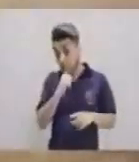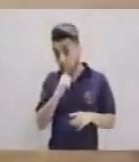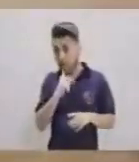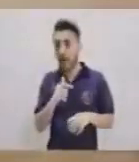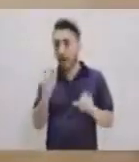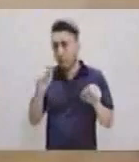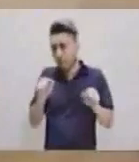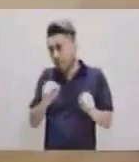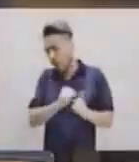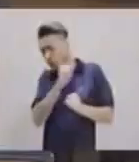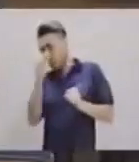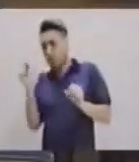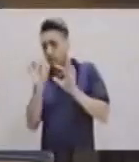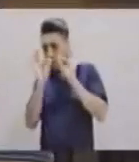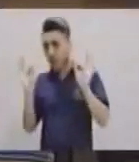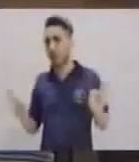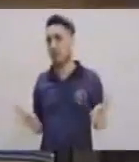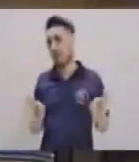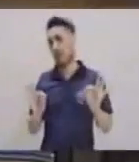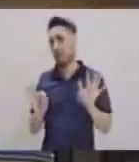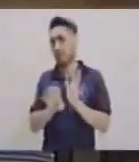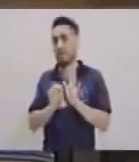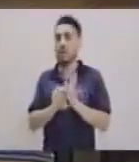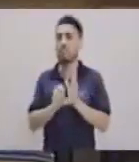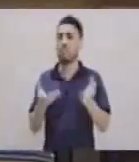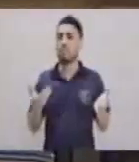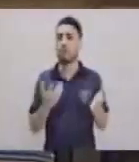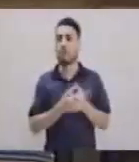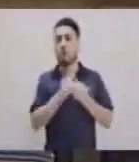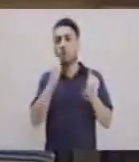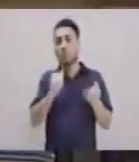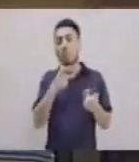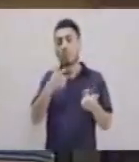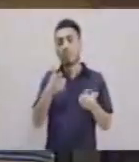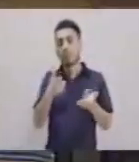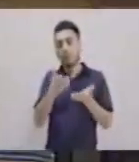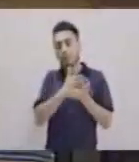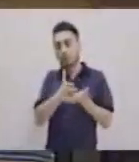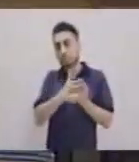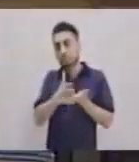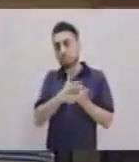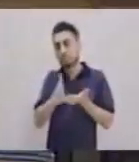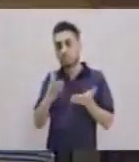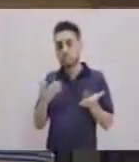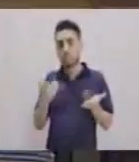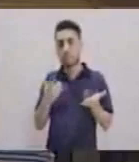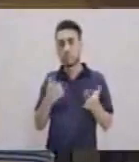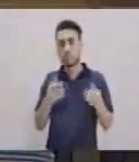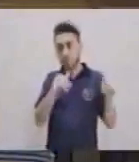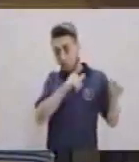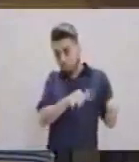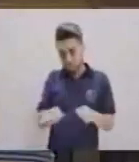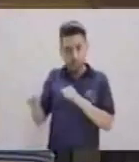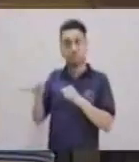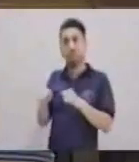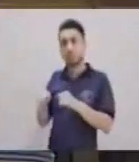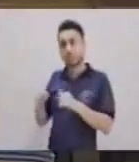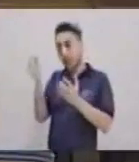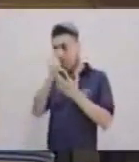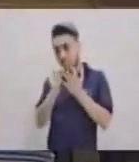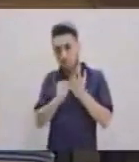también existen otras posibilidades, como por ejemplo, poder imprimir imágenes, aquellas que me